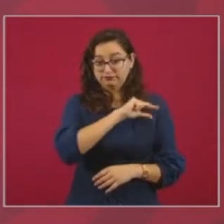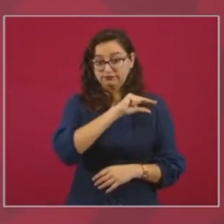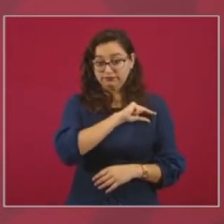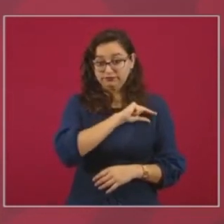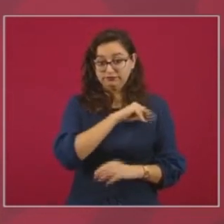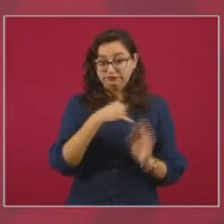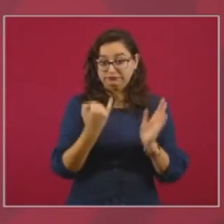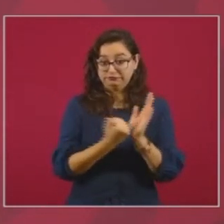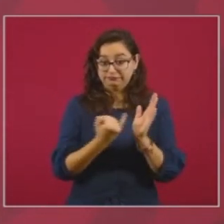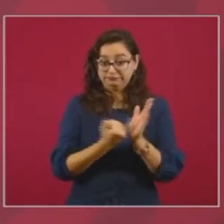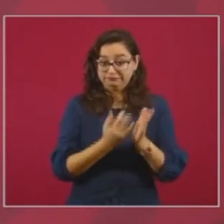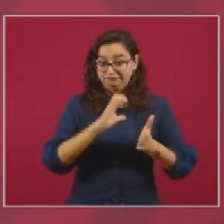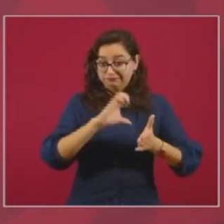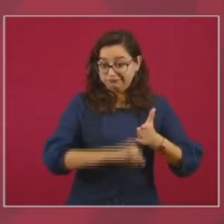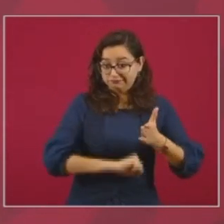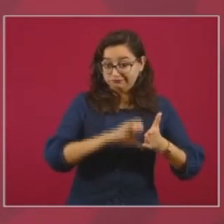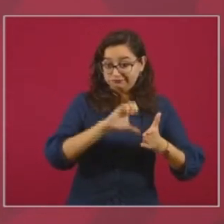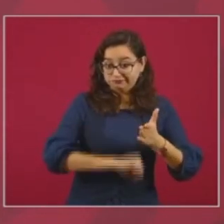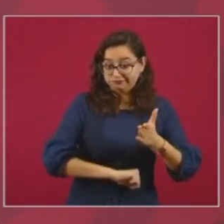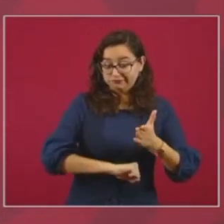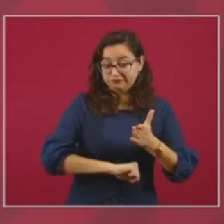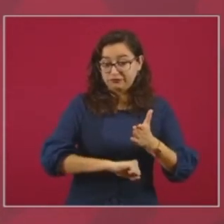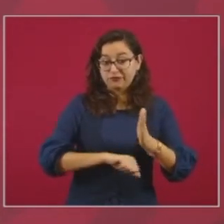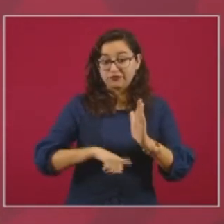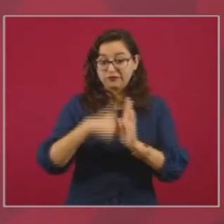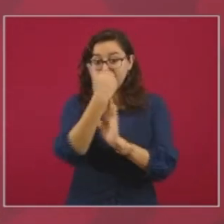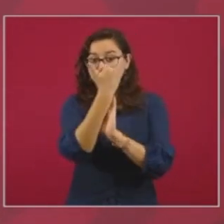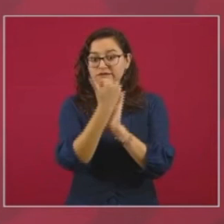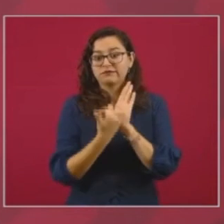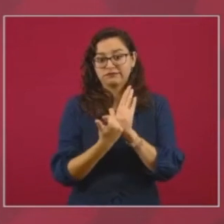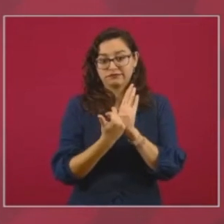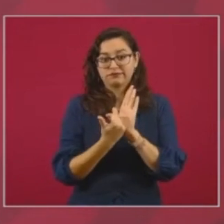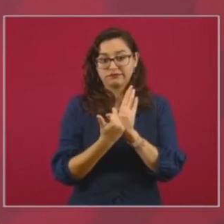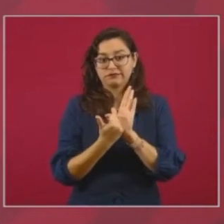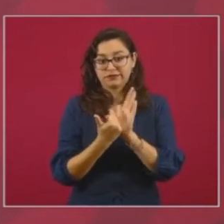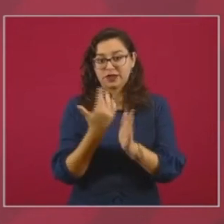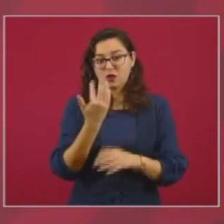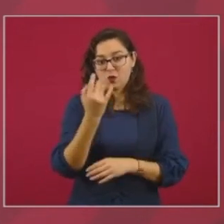se reducen a la mitad.